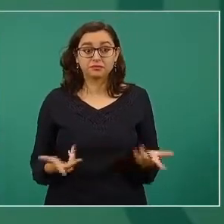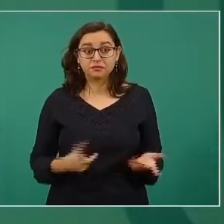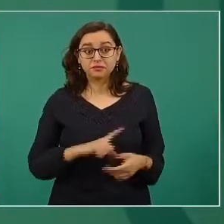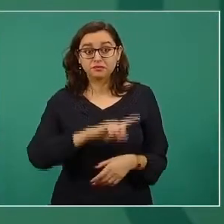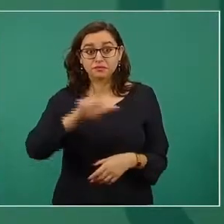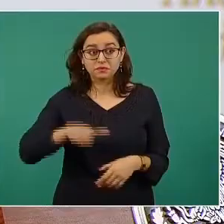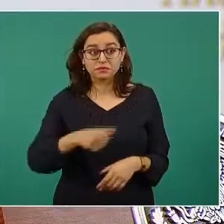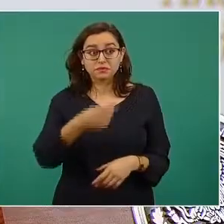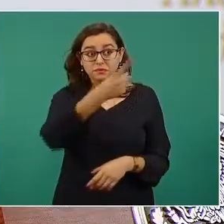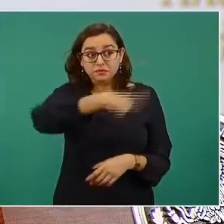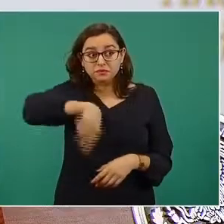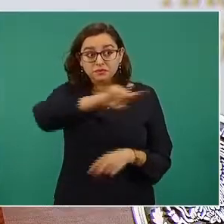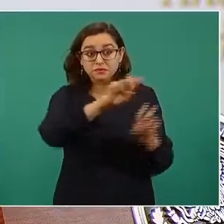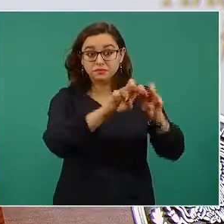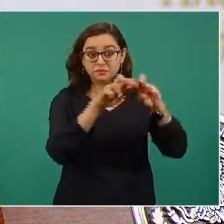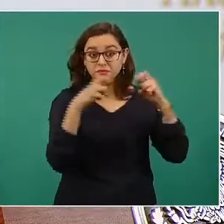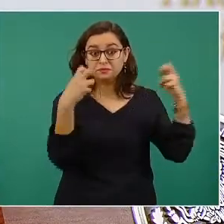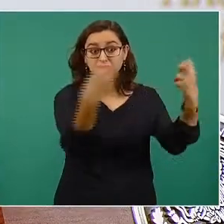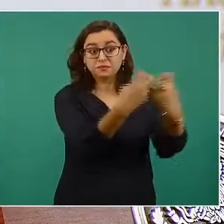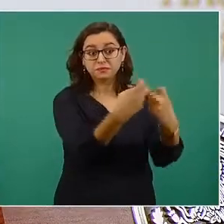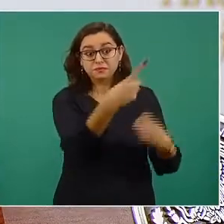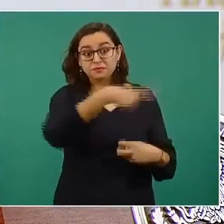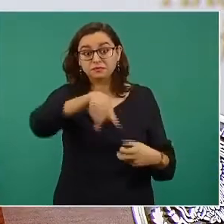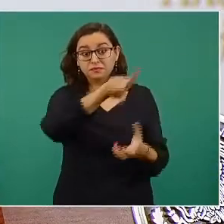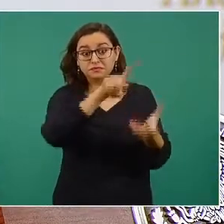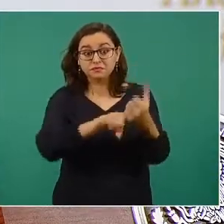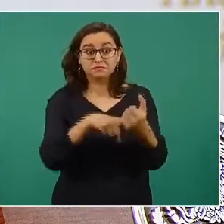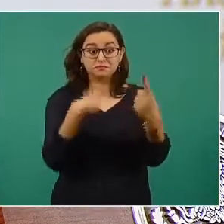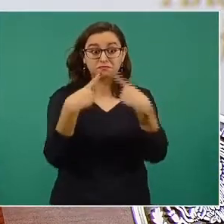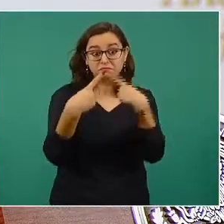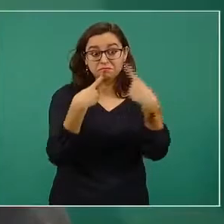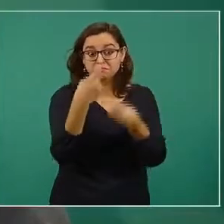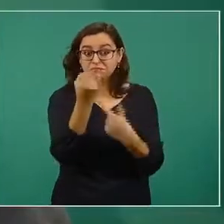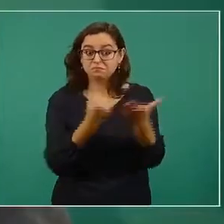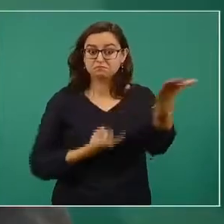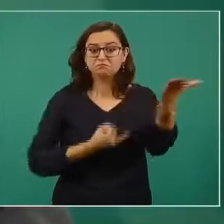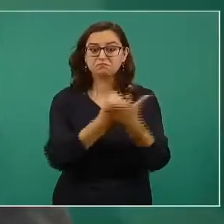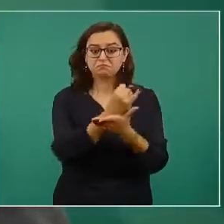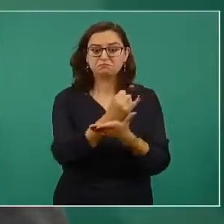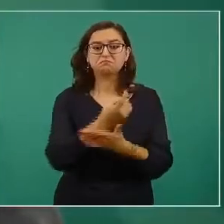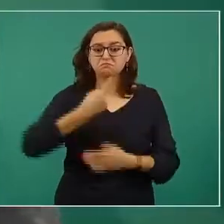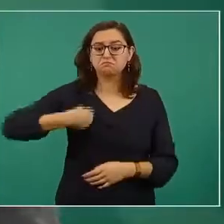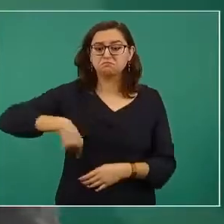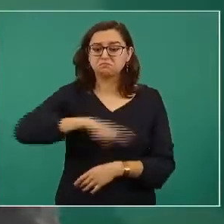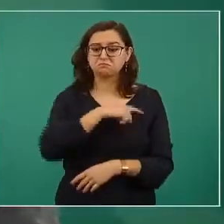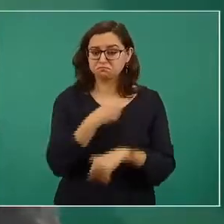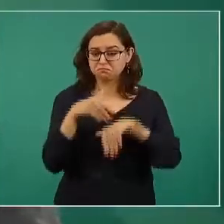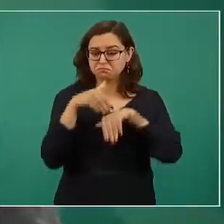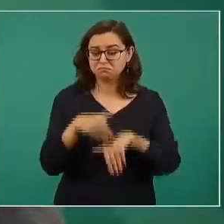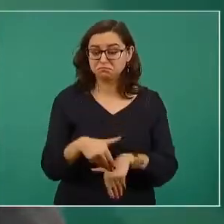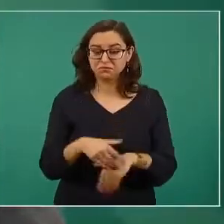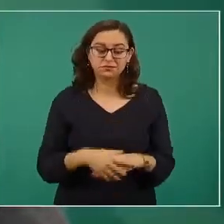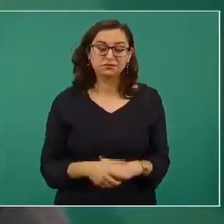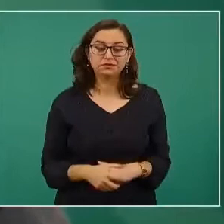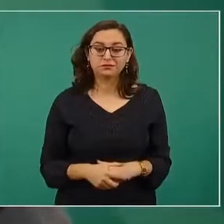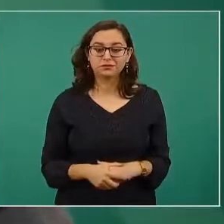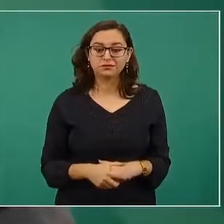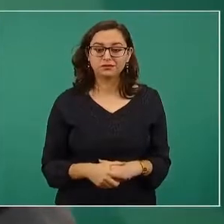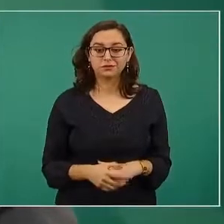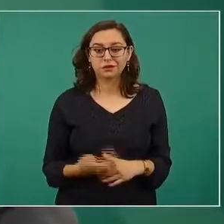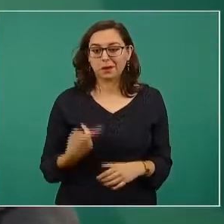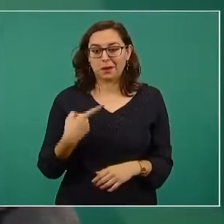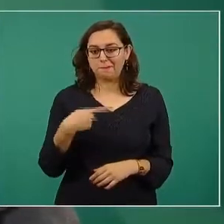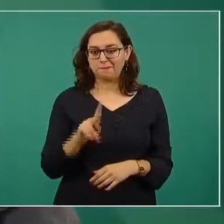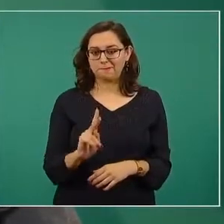que decidan las autoridades competentes, pero yo no veo